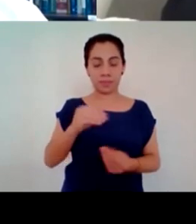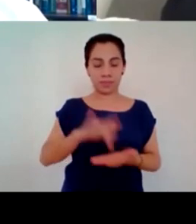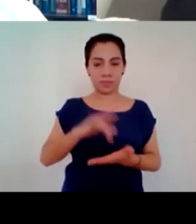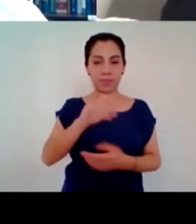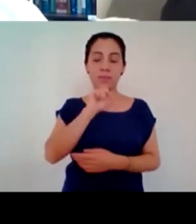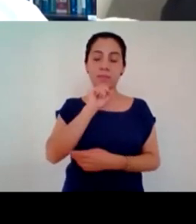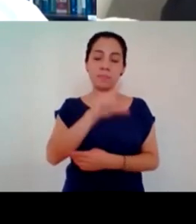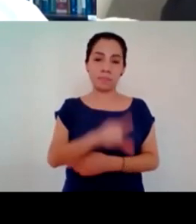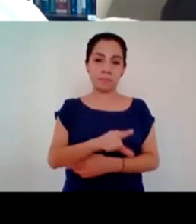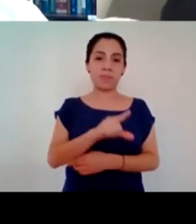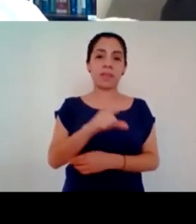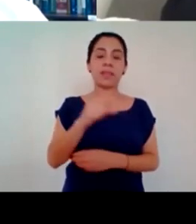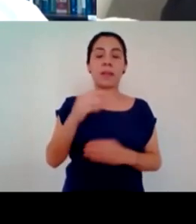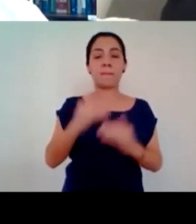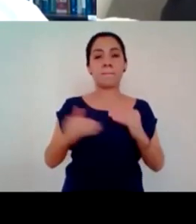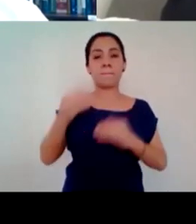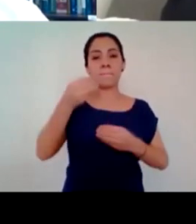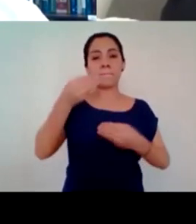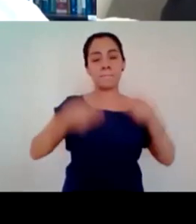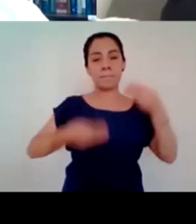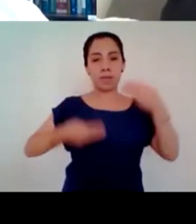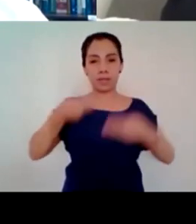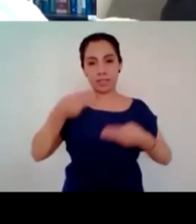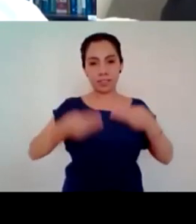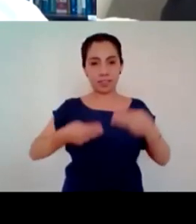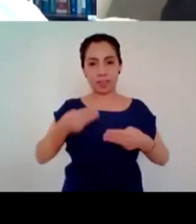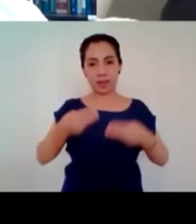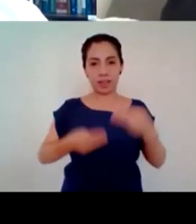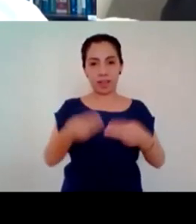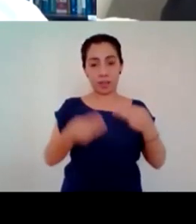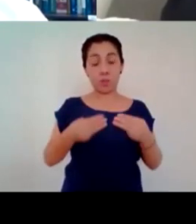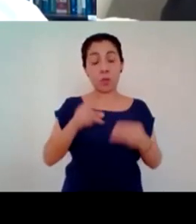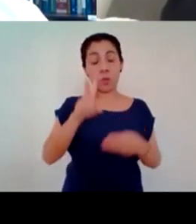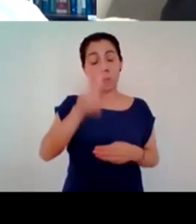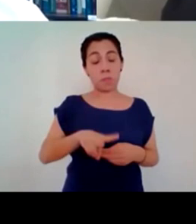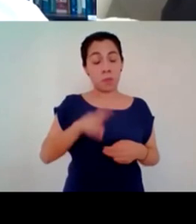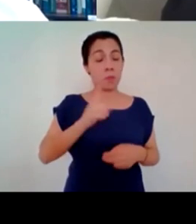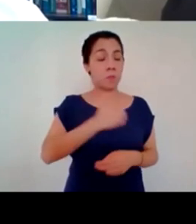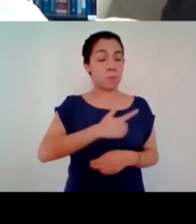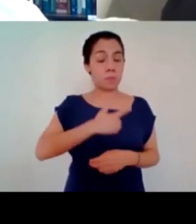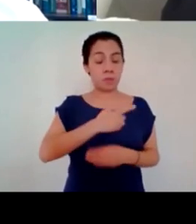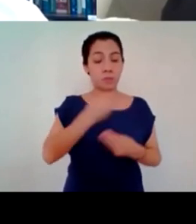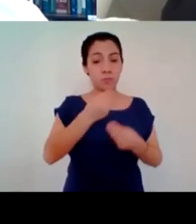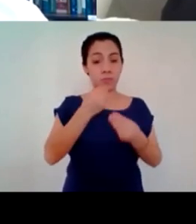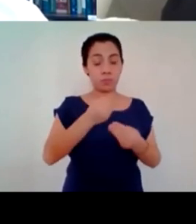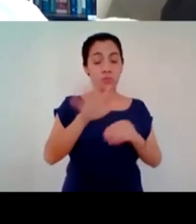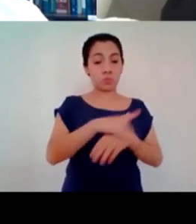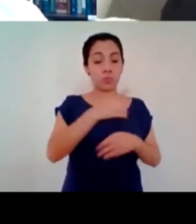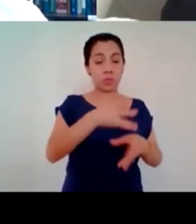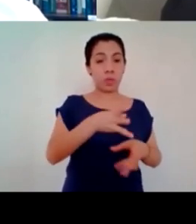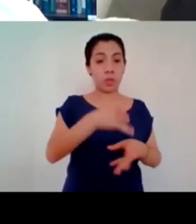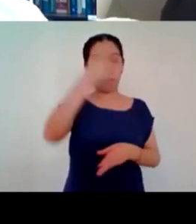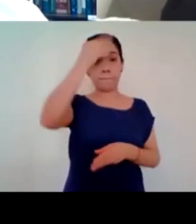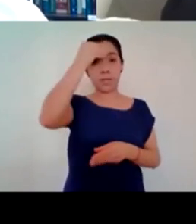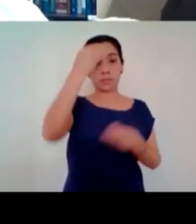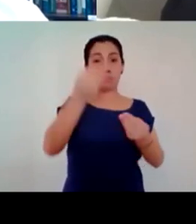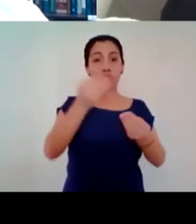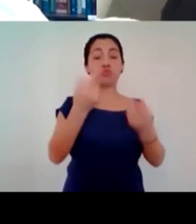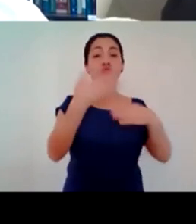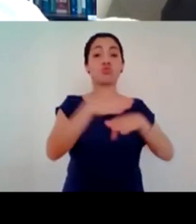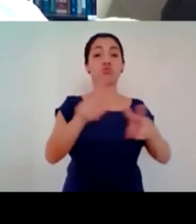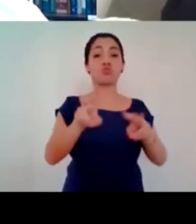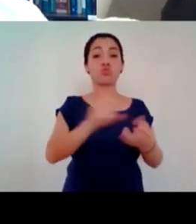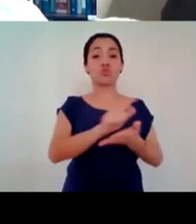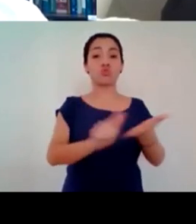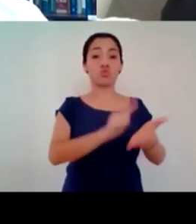magistrado. Siempre es muy gratificante y aprende uno mucho al platicar con la parte de la ley que está involucrada en todo este aspecto. También